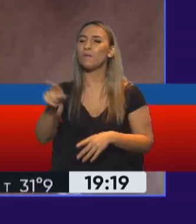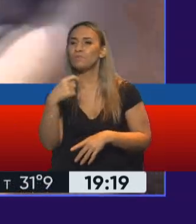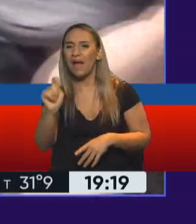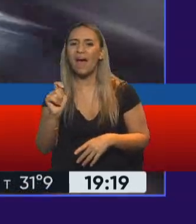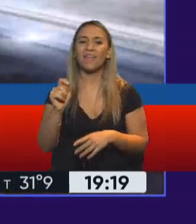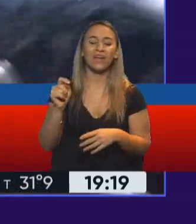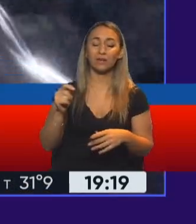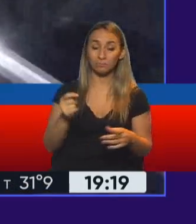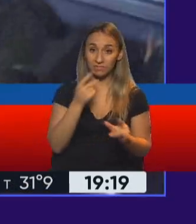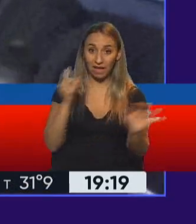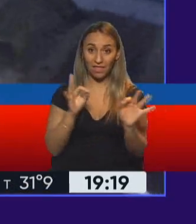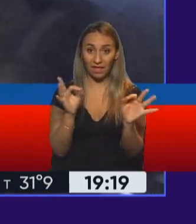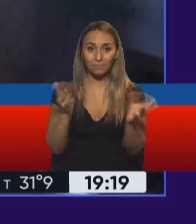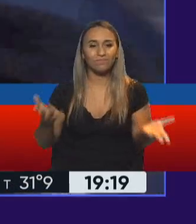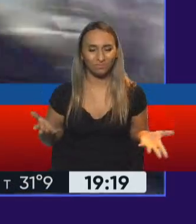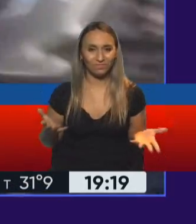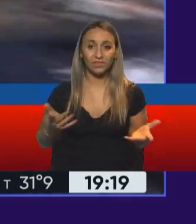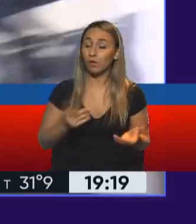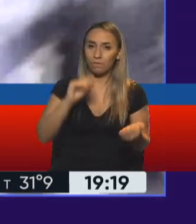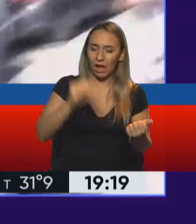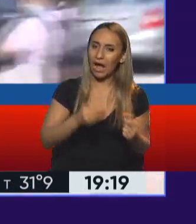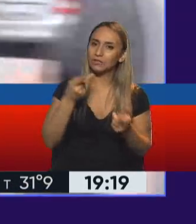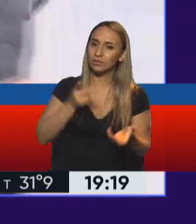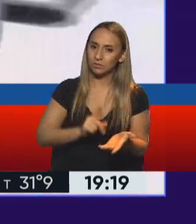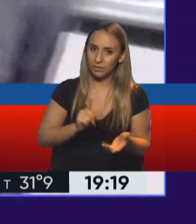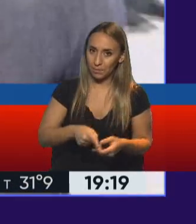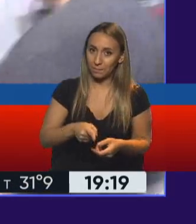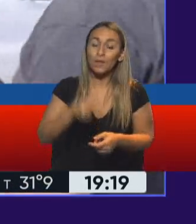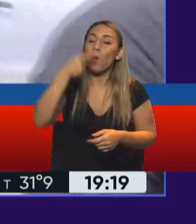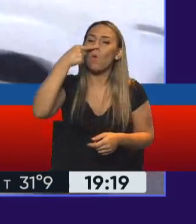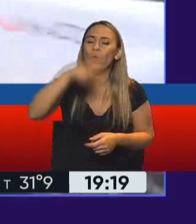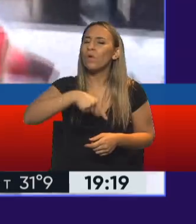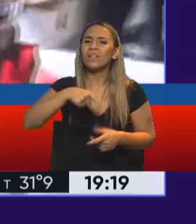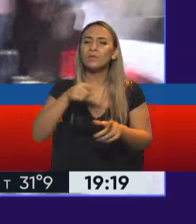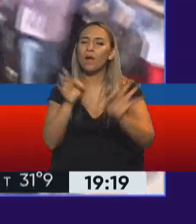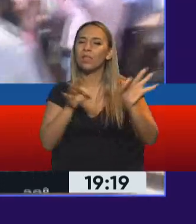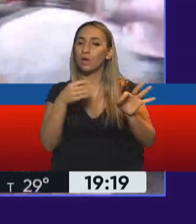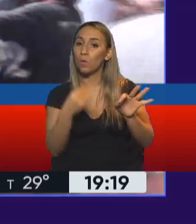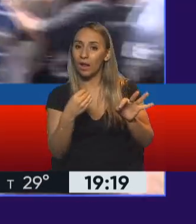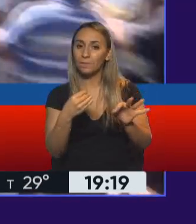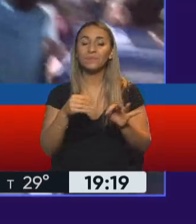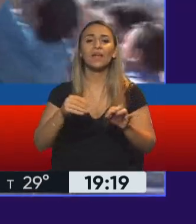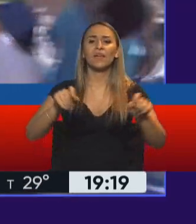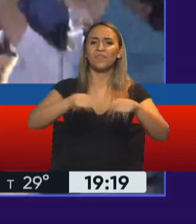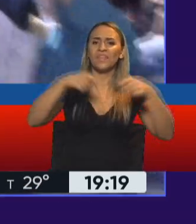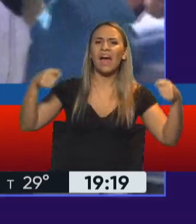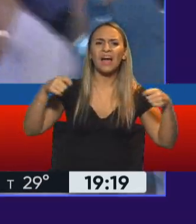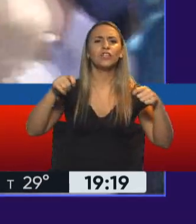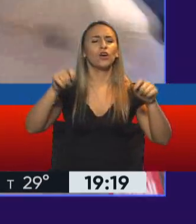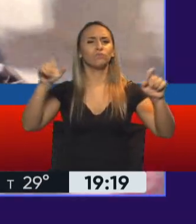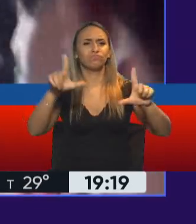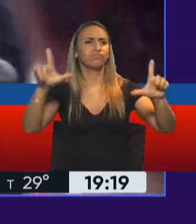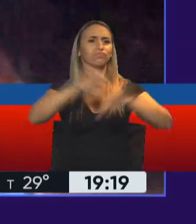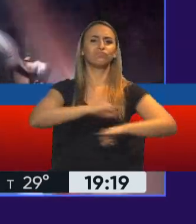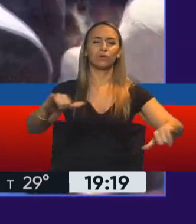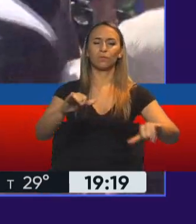Baba. Tampoco funcionó la recusación. Y como última estrategia, todos los diarios y medios hegemónicos publicaron el día